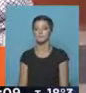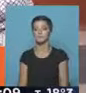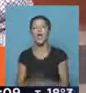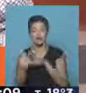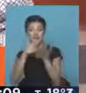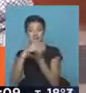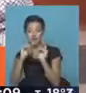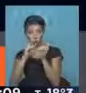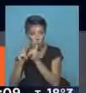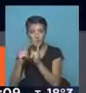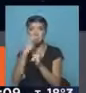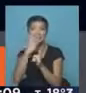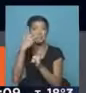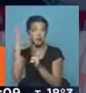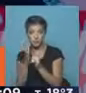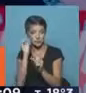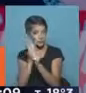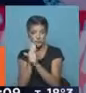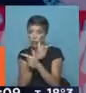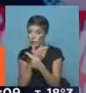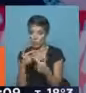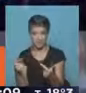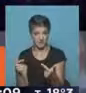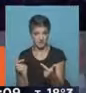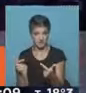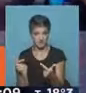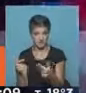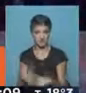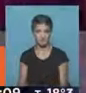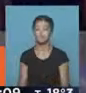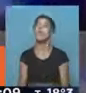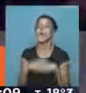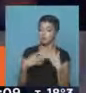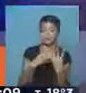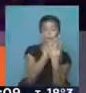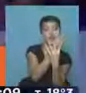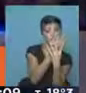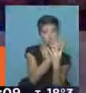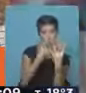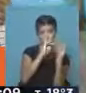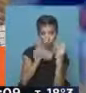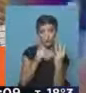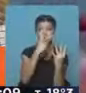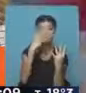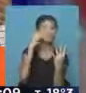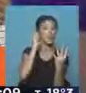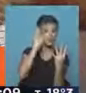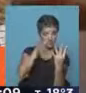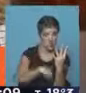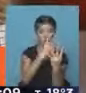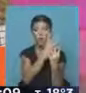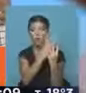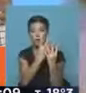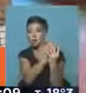desempleo es del 25%. Eso hace que uno de cada cuatro jóvenes menores de 25 años, por